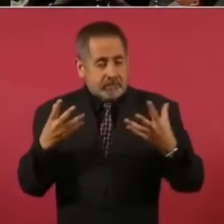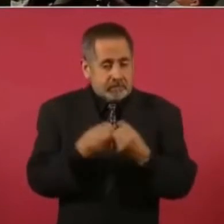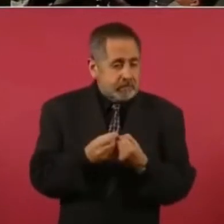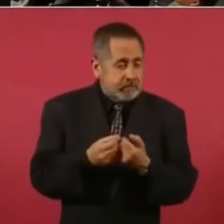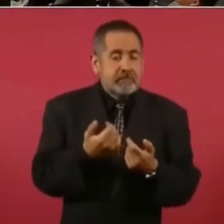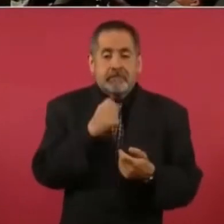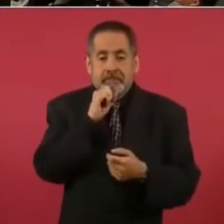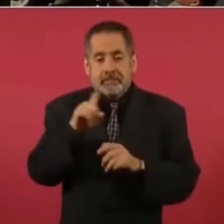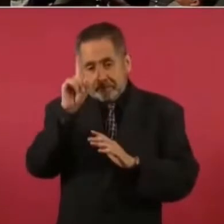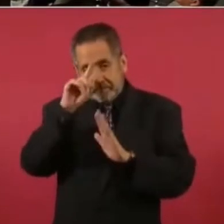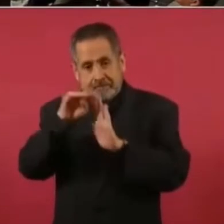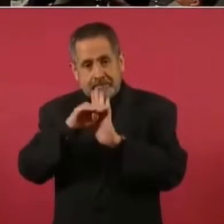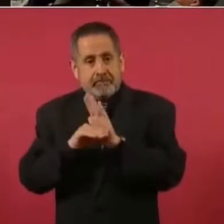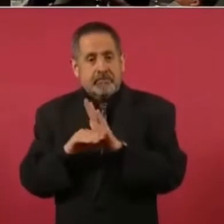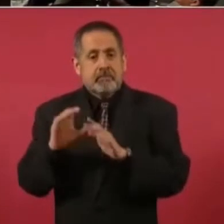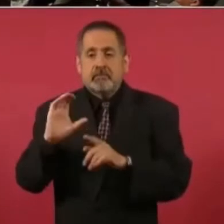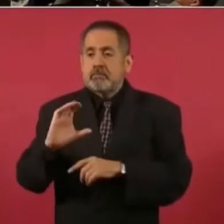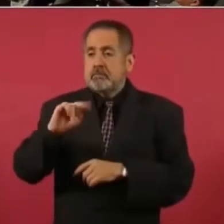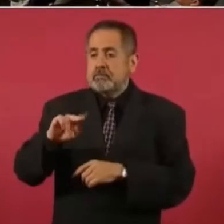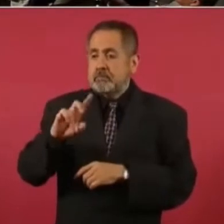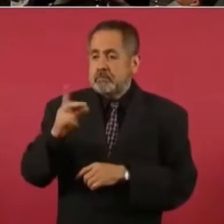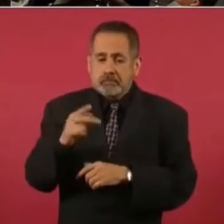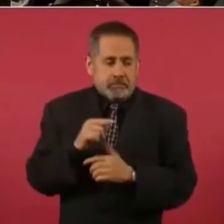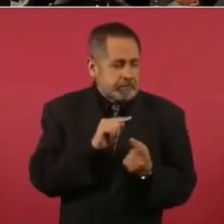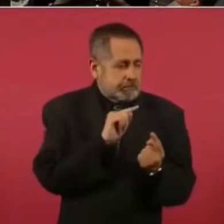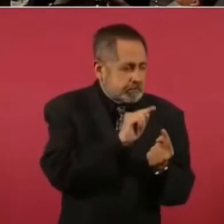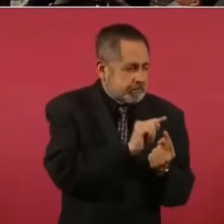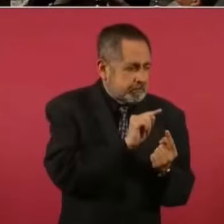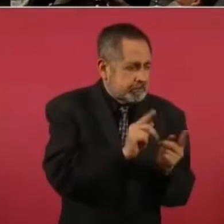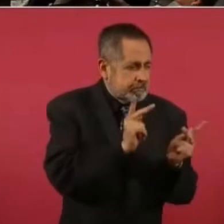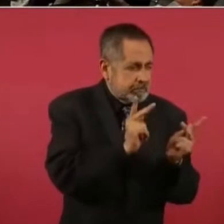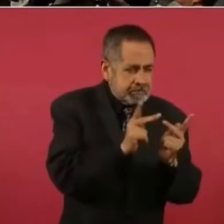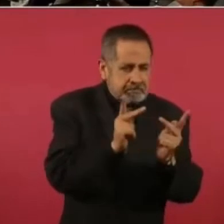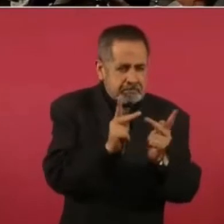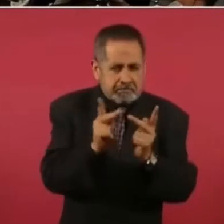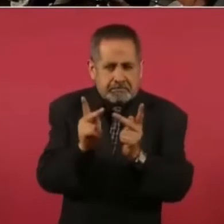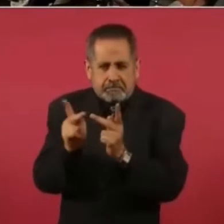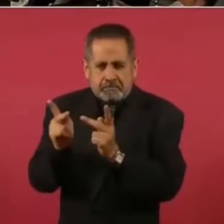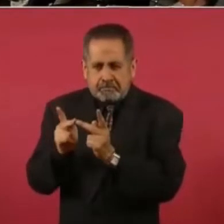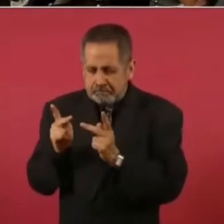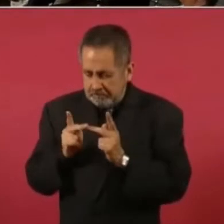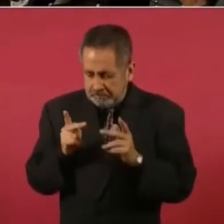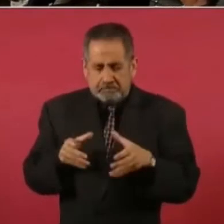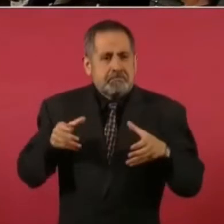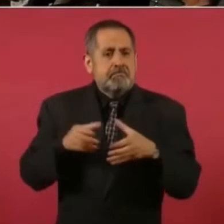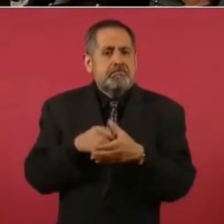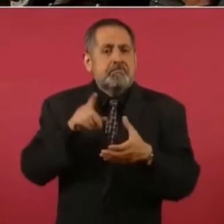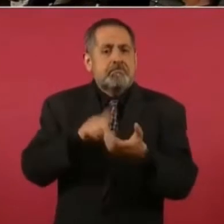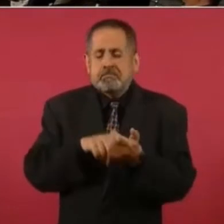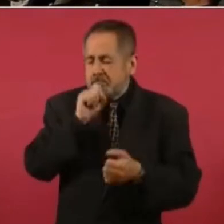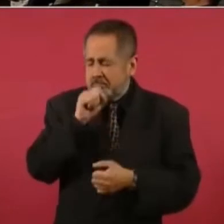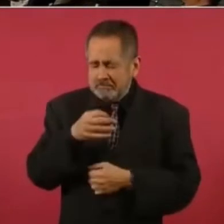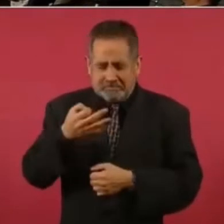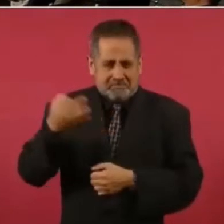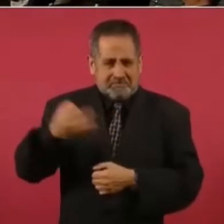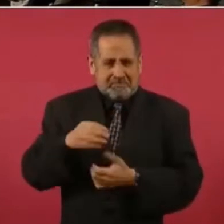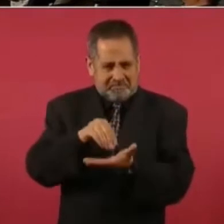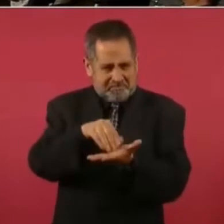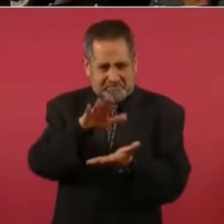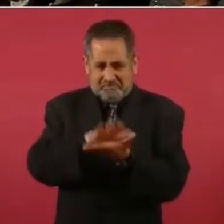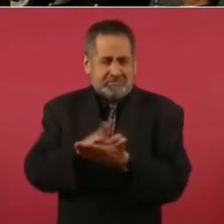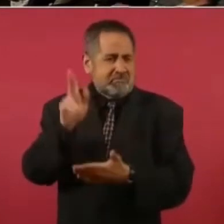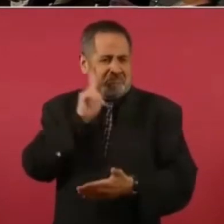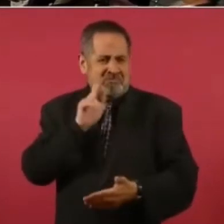la recomendación de la Comisión Nacional de Derechos Humanos. Pase la que sigue y los tenemos perfectamente